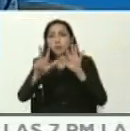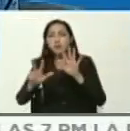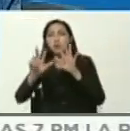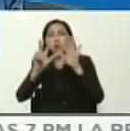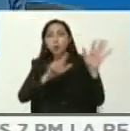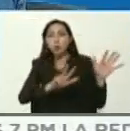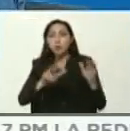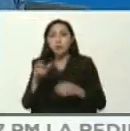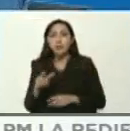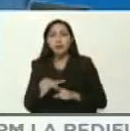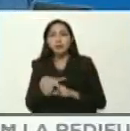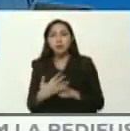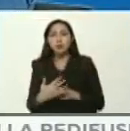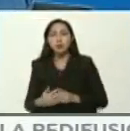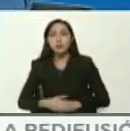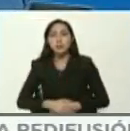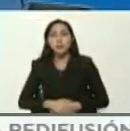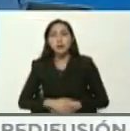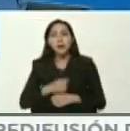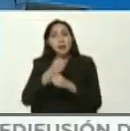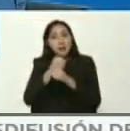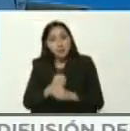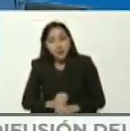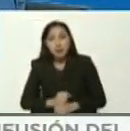1.771.380 casos, por resolver aún